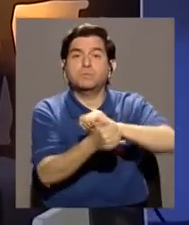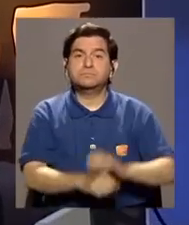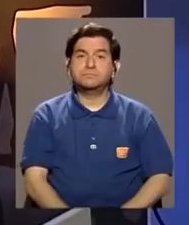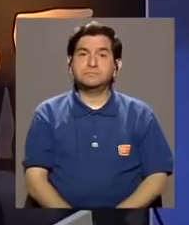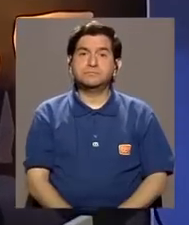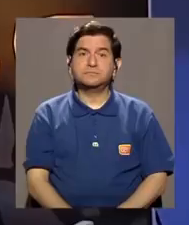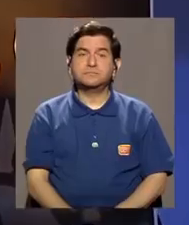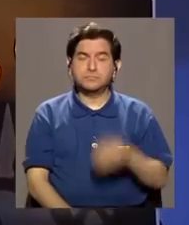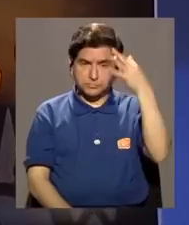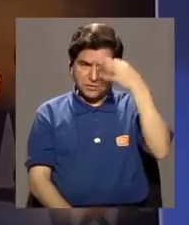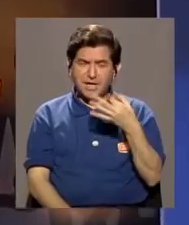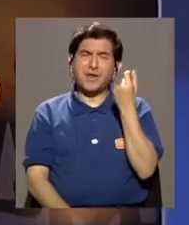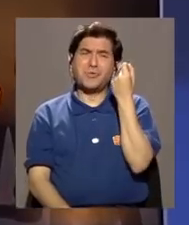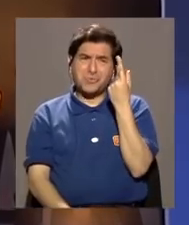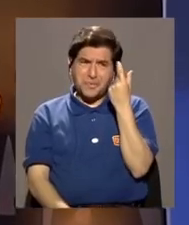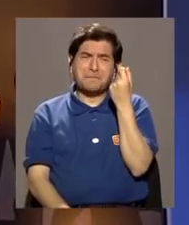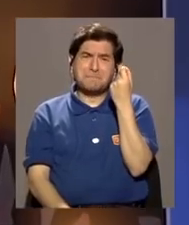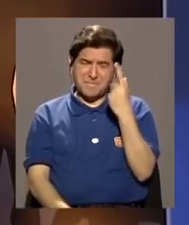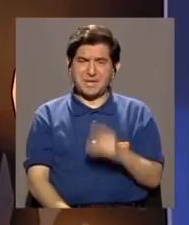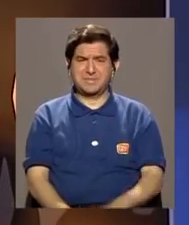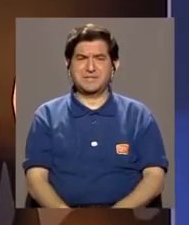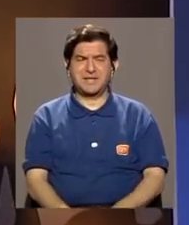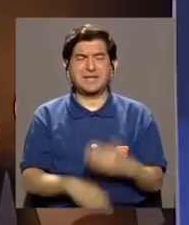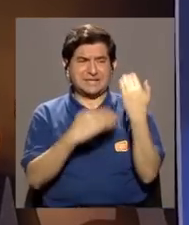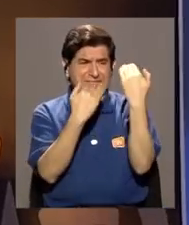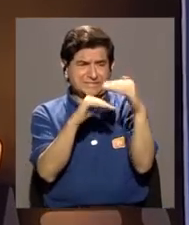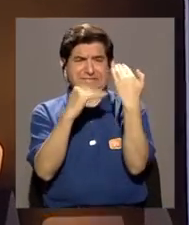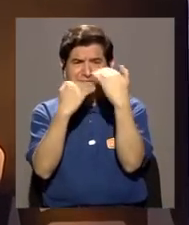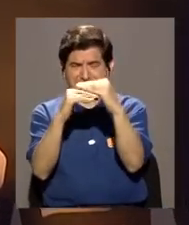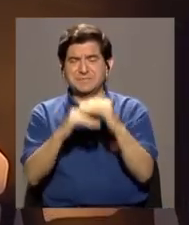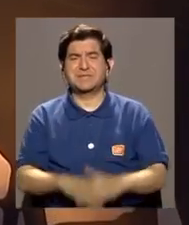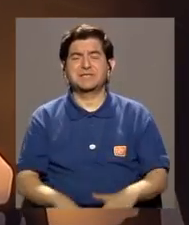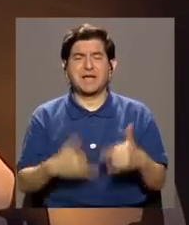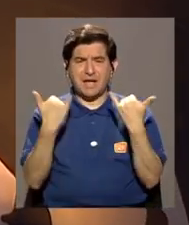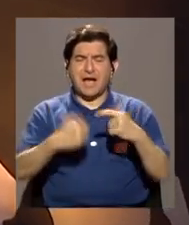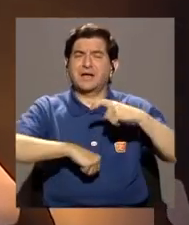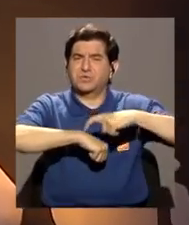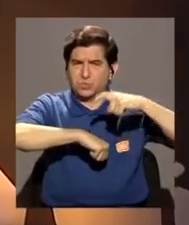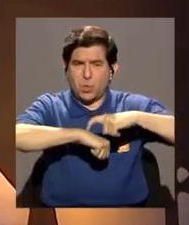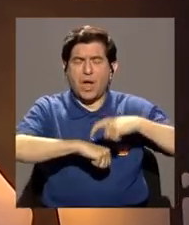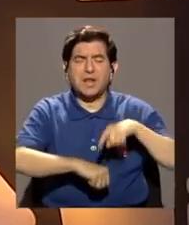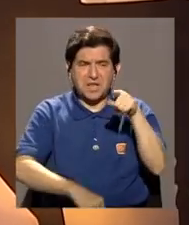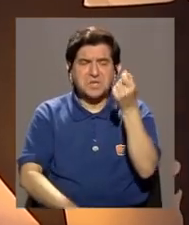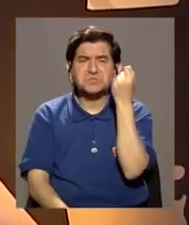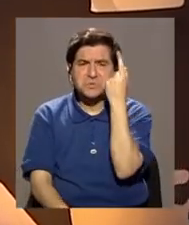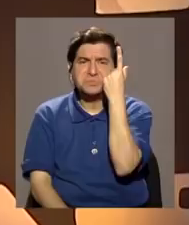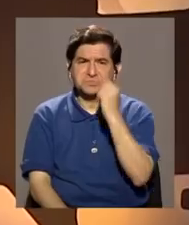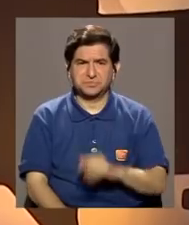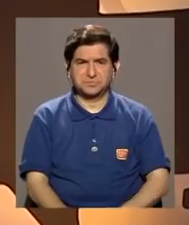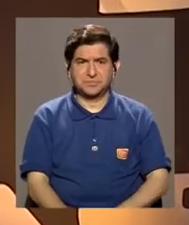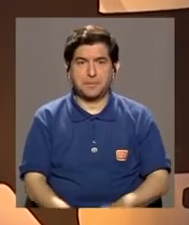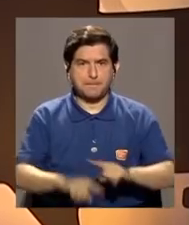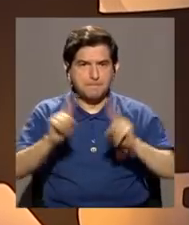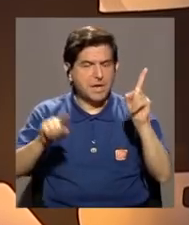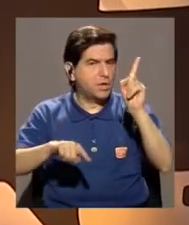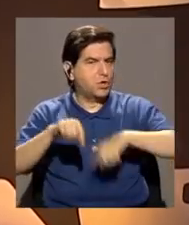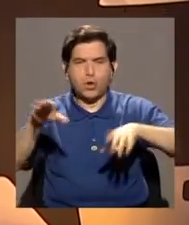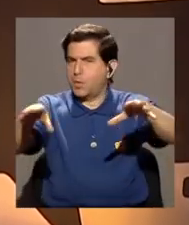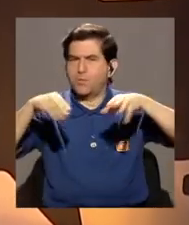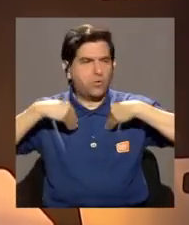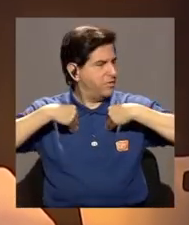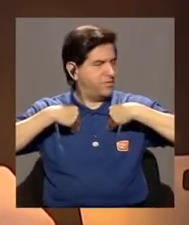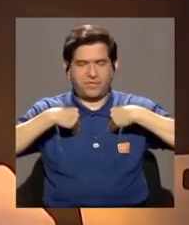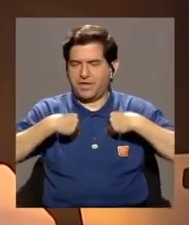yo creo que podemos entender que hay ciertas limitaciones en esta coyuntura eso es entendible lo que no es